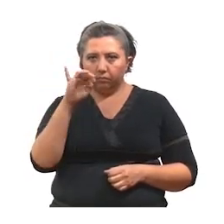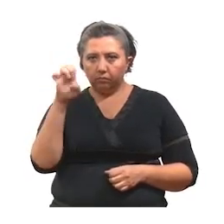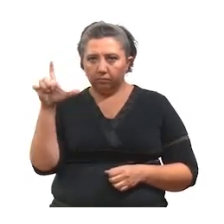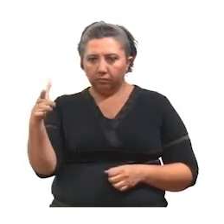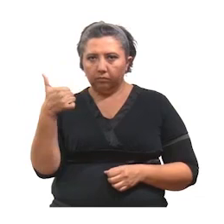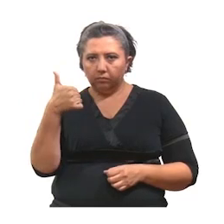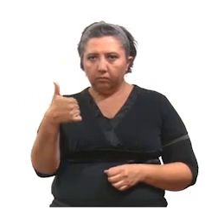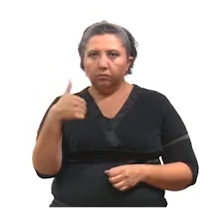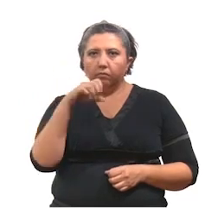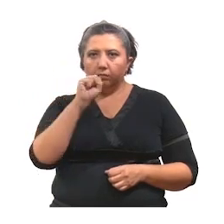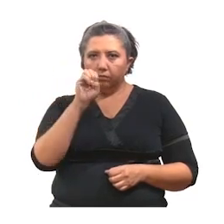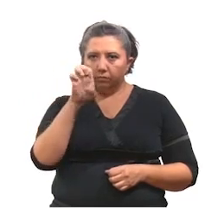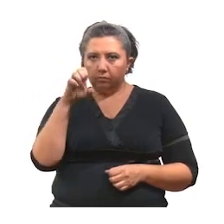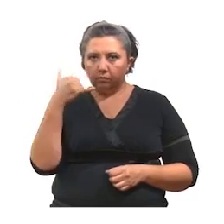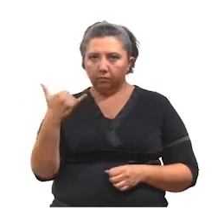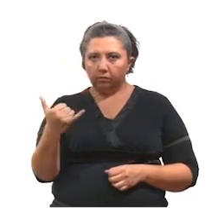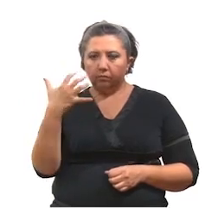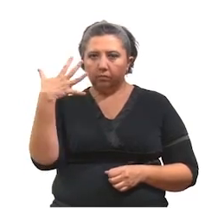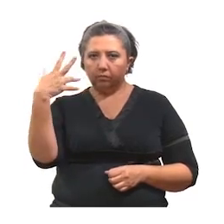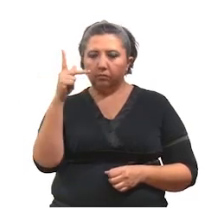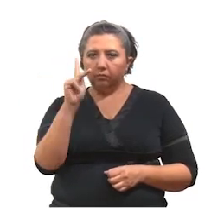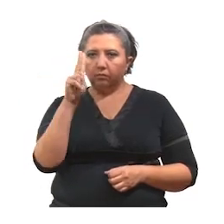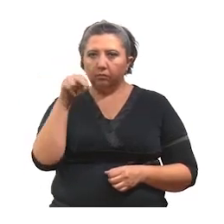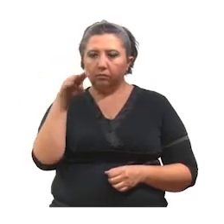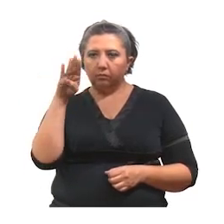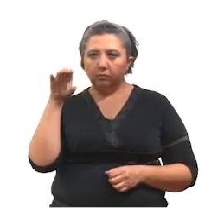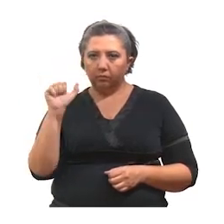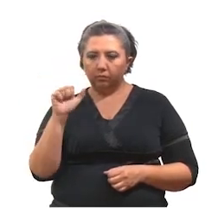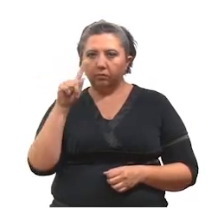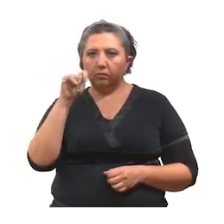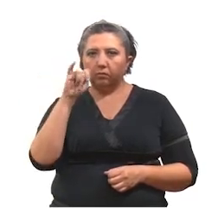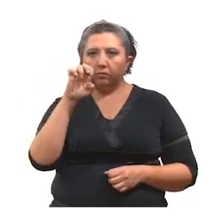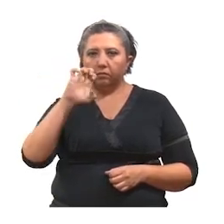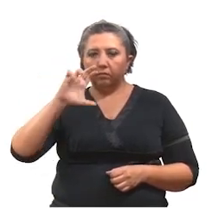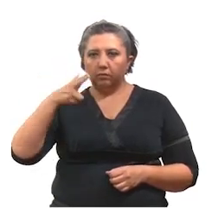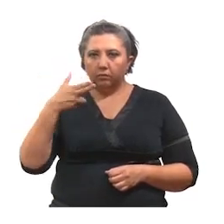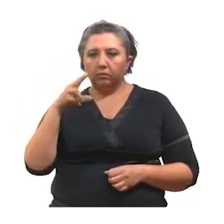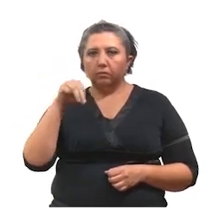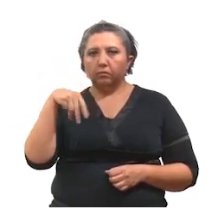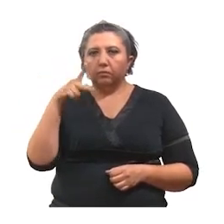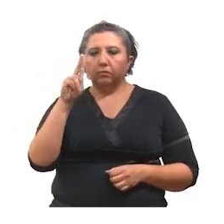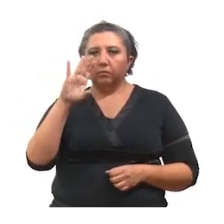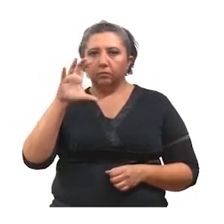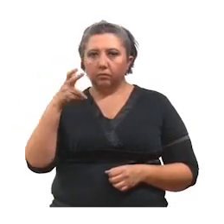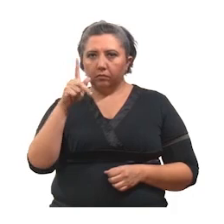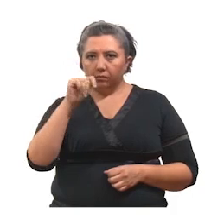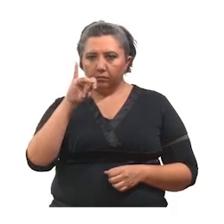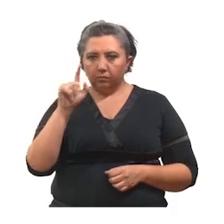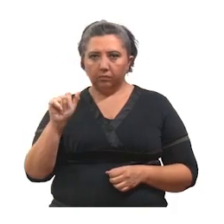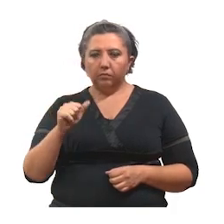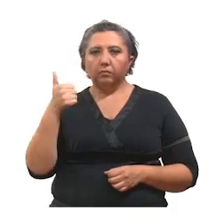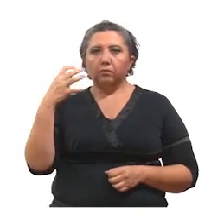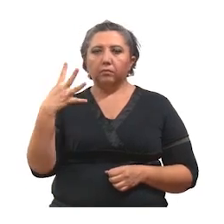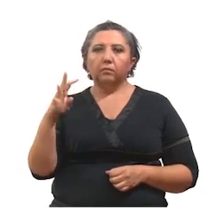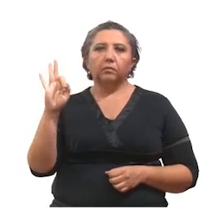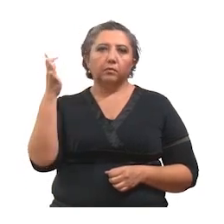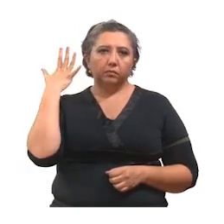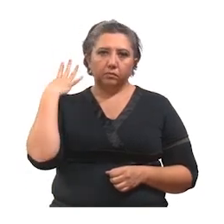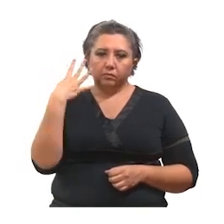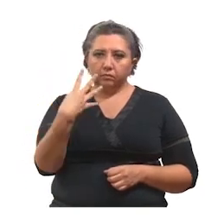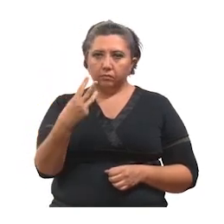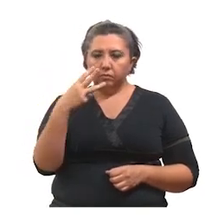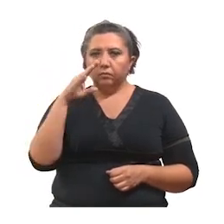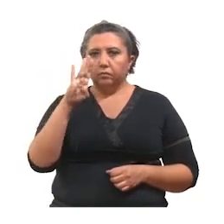Ticul, 6 en Sellé, 5 en Panabá, Tecó y Tinum, 4 en Mocochá, Tizimín y 4 foráneos, 3 en